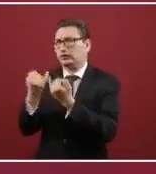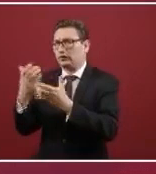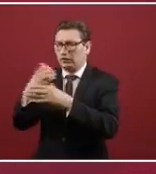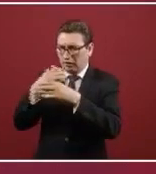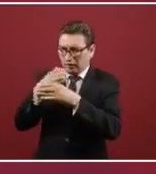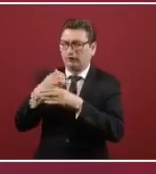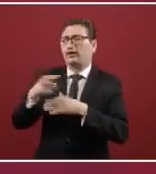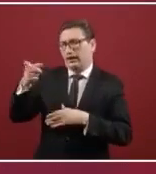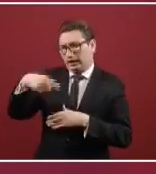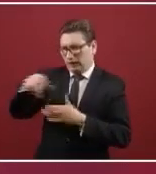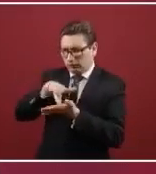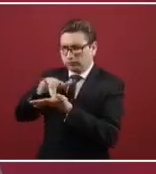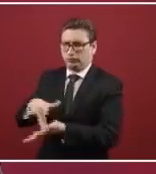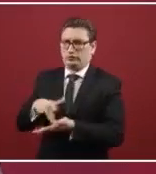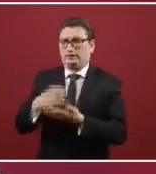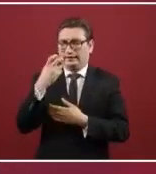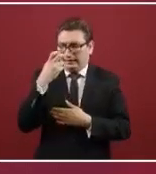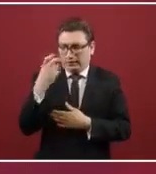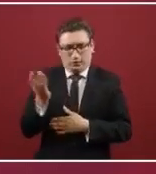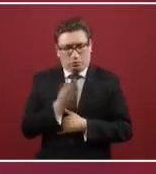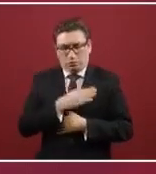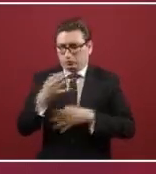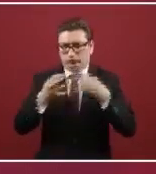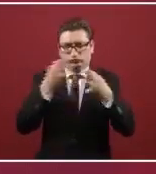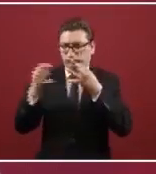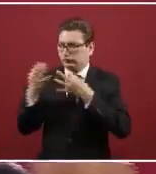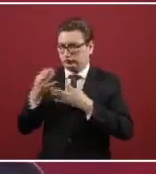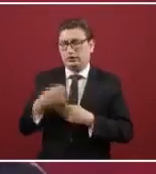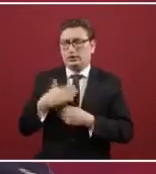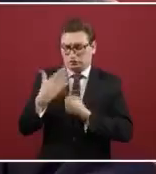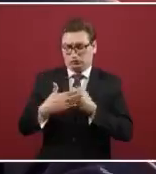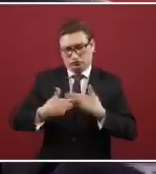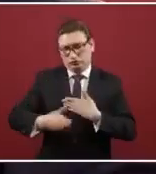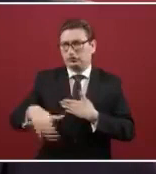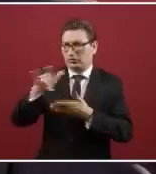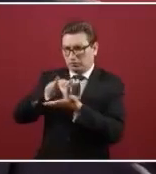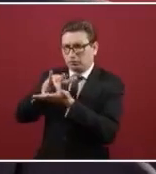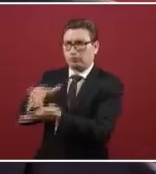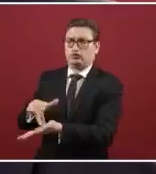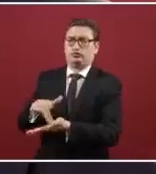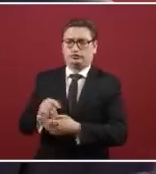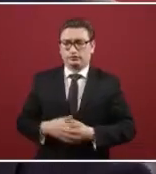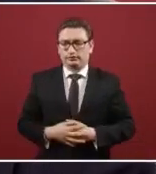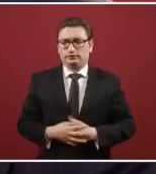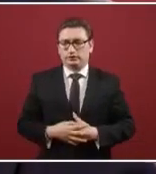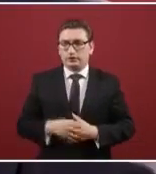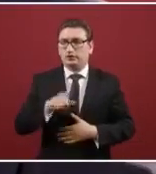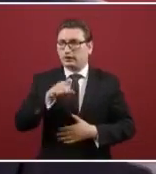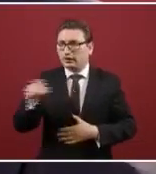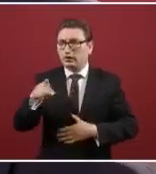esta es una buena noticia. Van a empezar a recibir, de acuerdo a